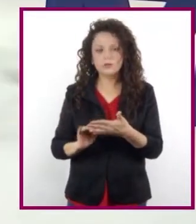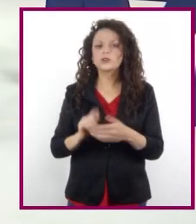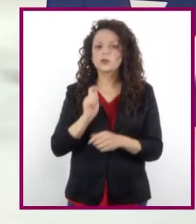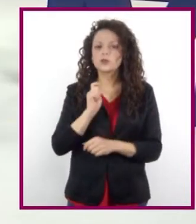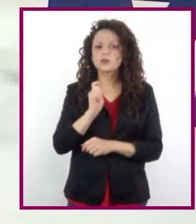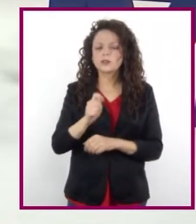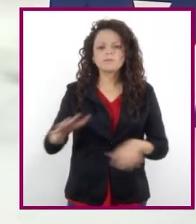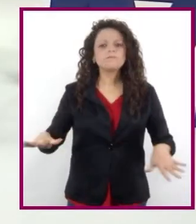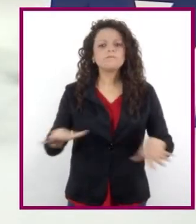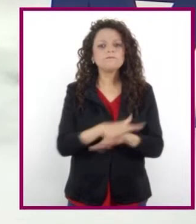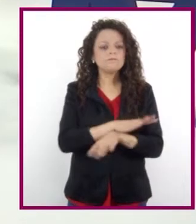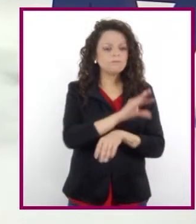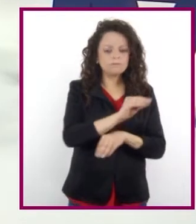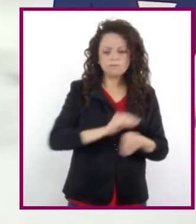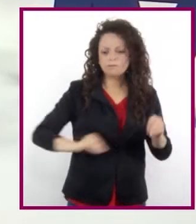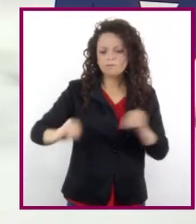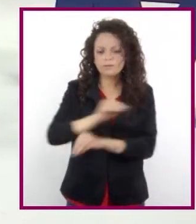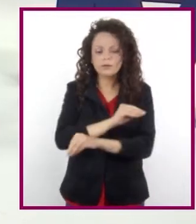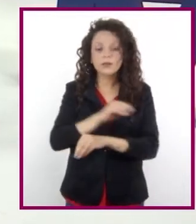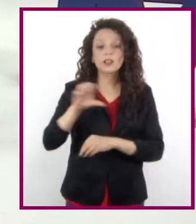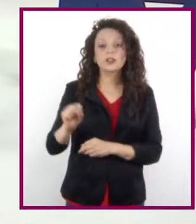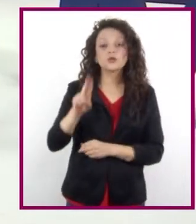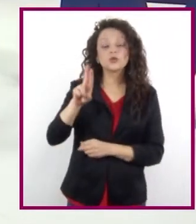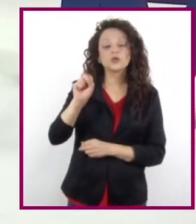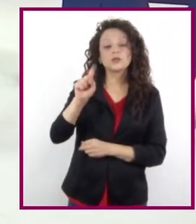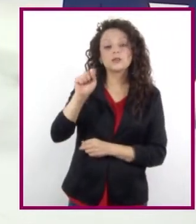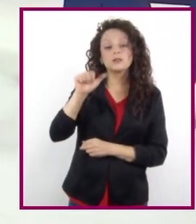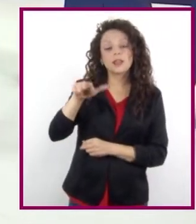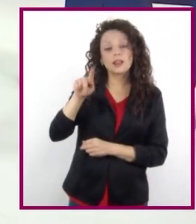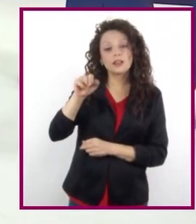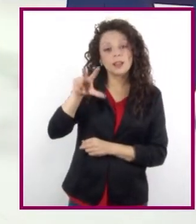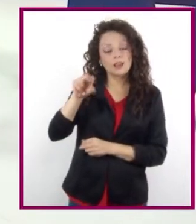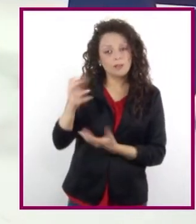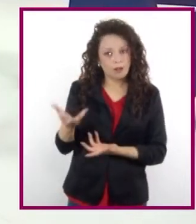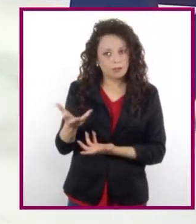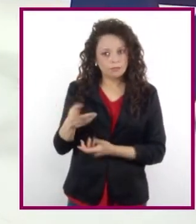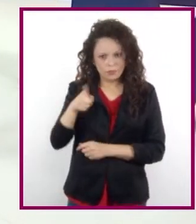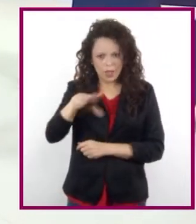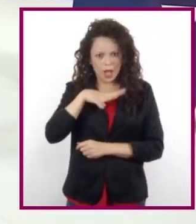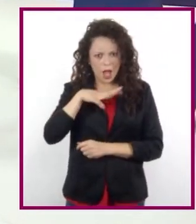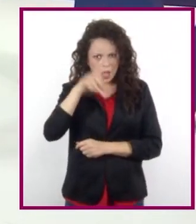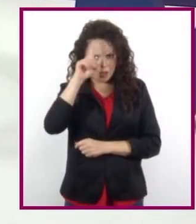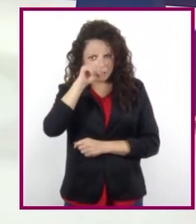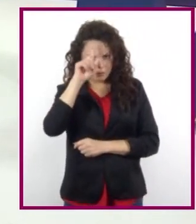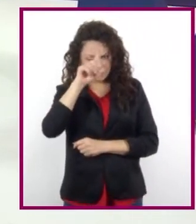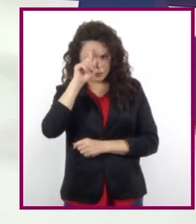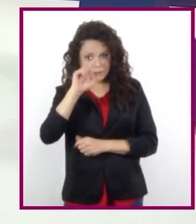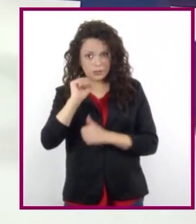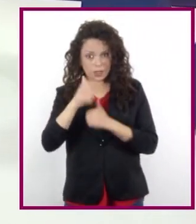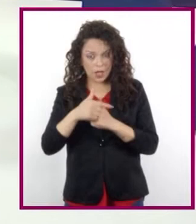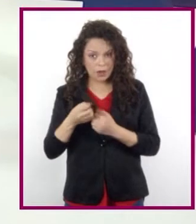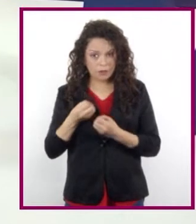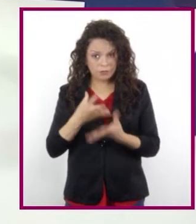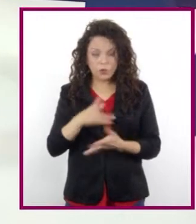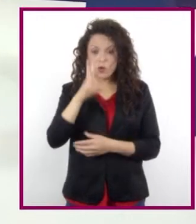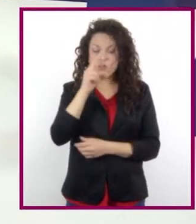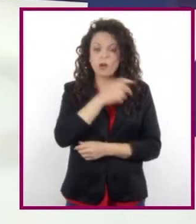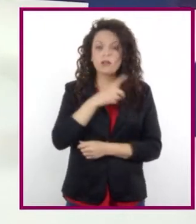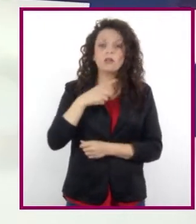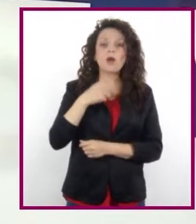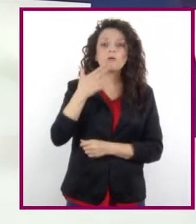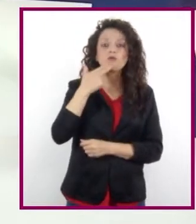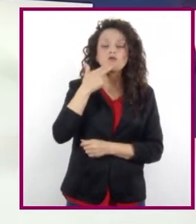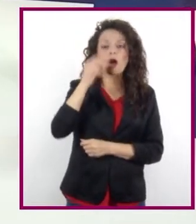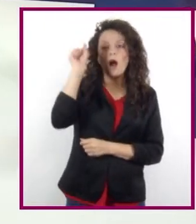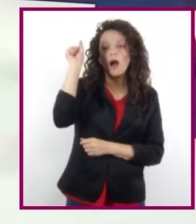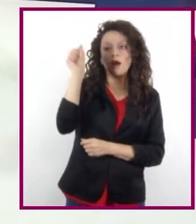sustantivos. Antes de avanzar, profesora, ¿no se supone que hay una recomendación de que ya no se usen los acentos escritos